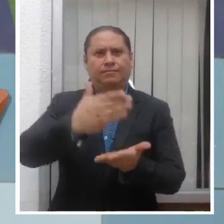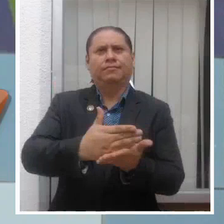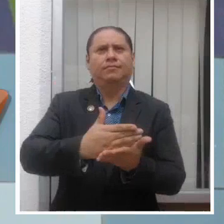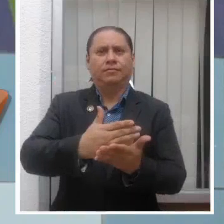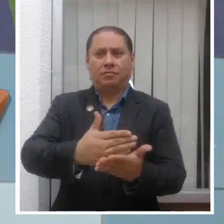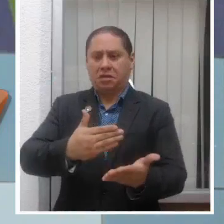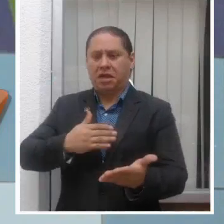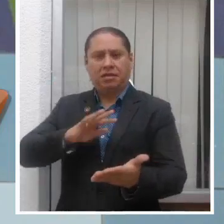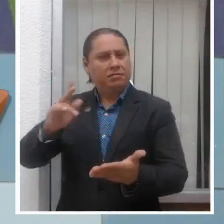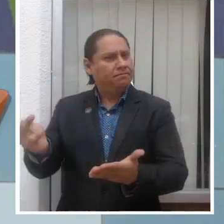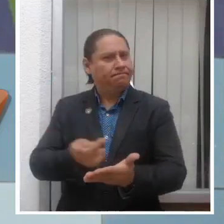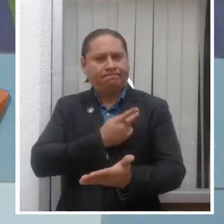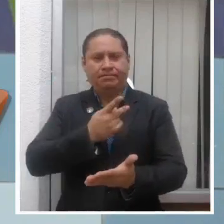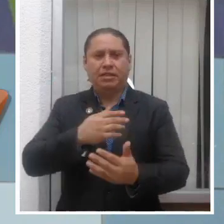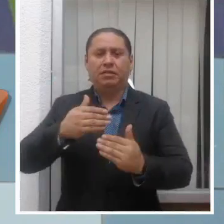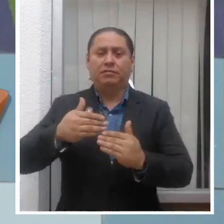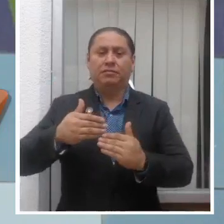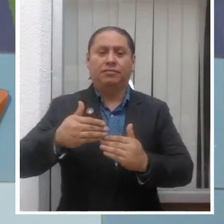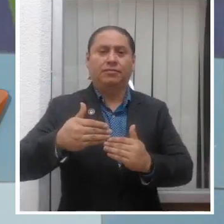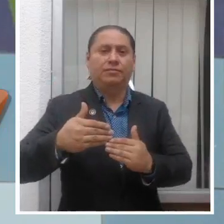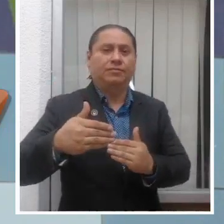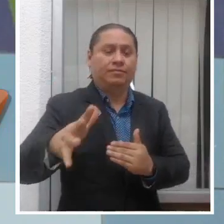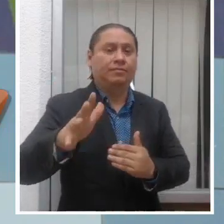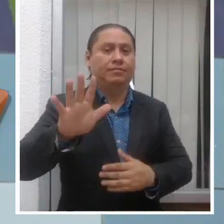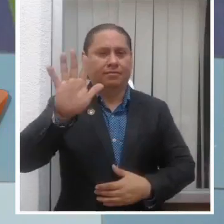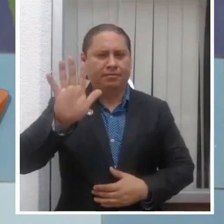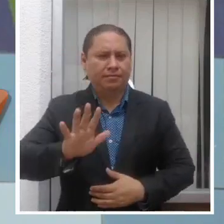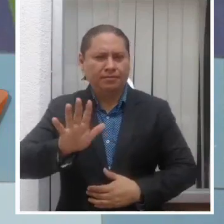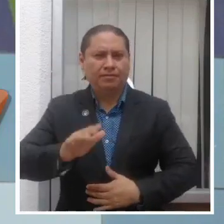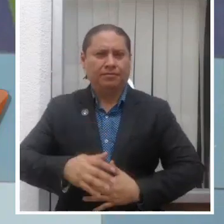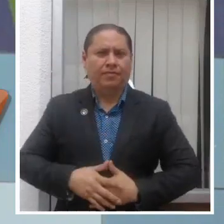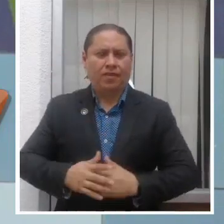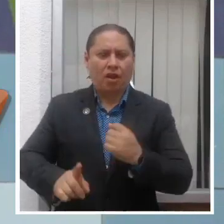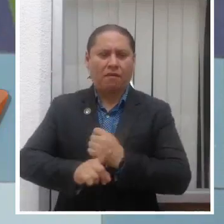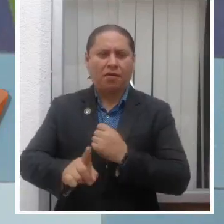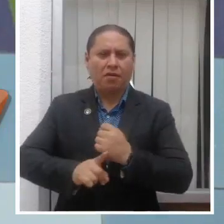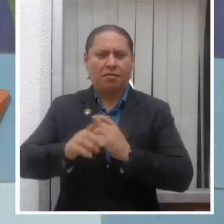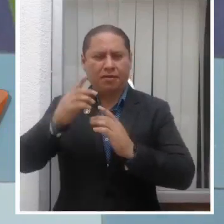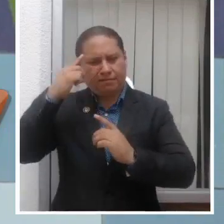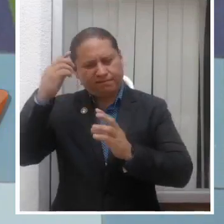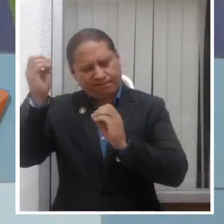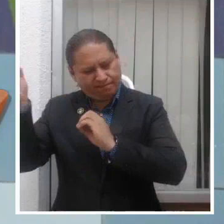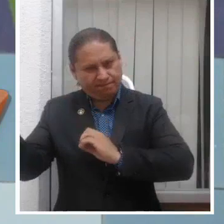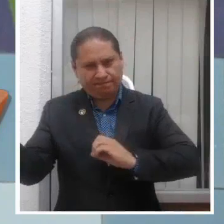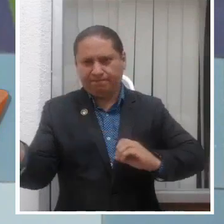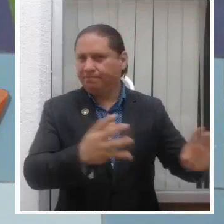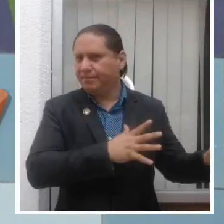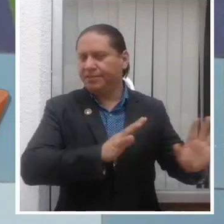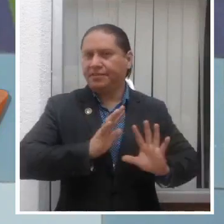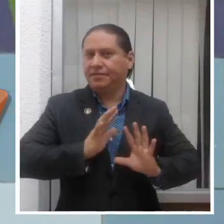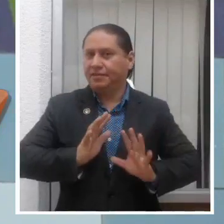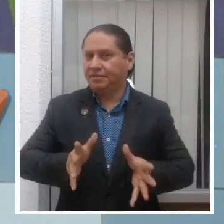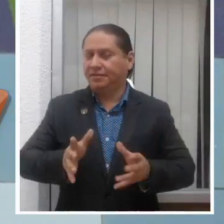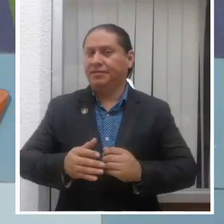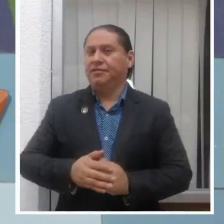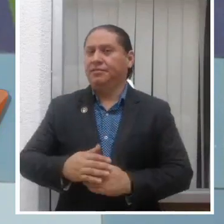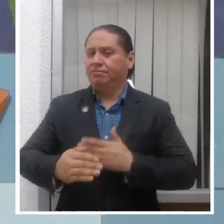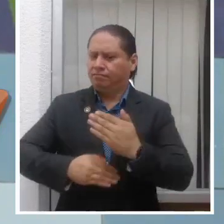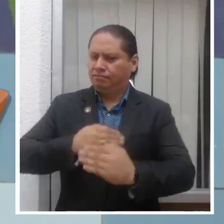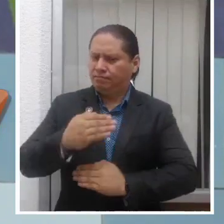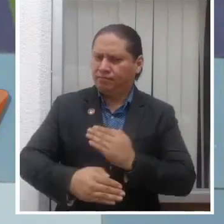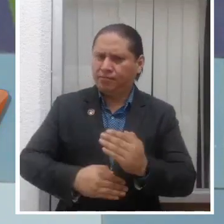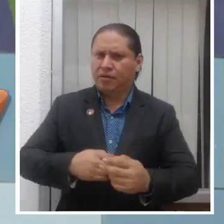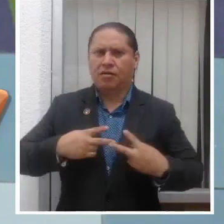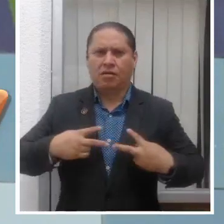después en mi vida. Fue un refugio para huir de mis problemas, un sostén para poder darle una vida